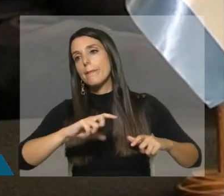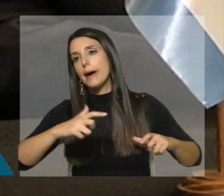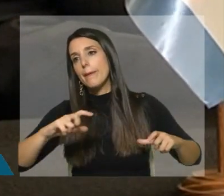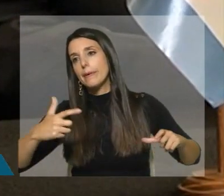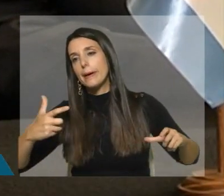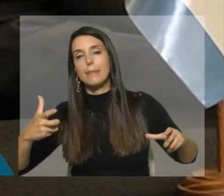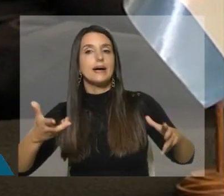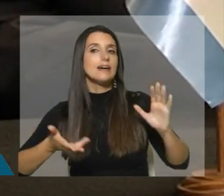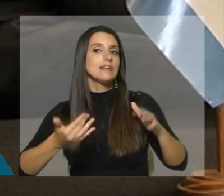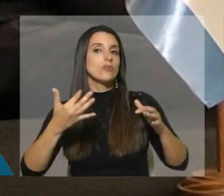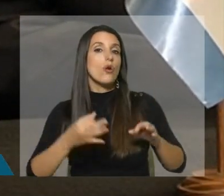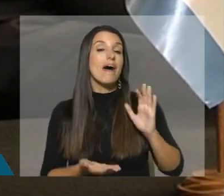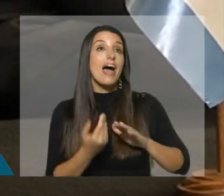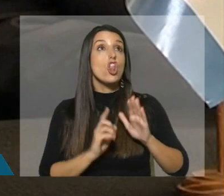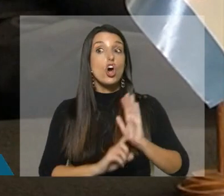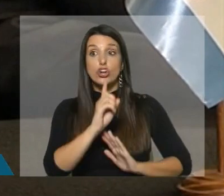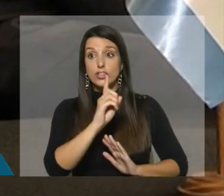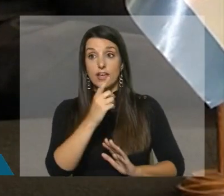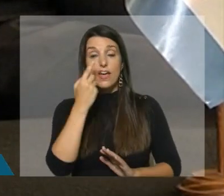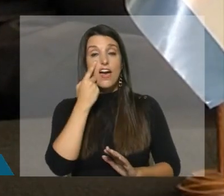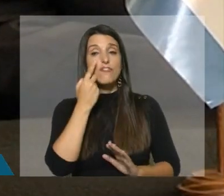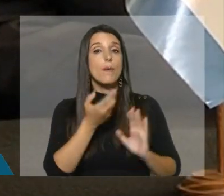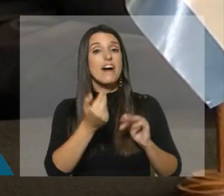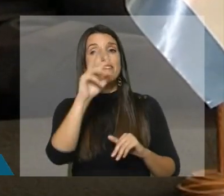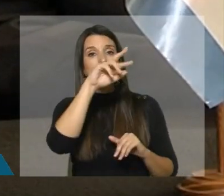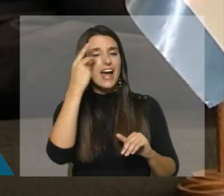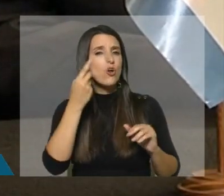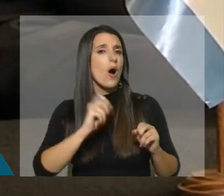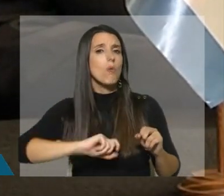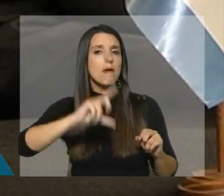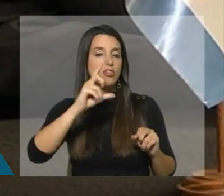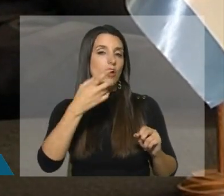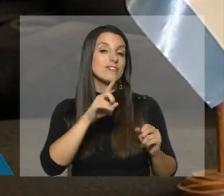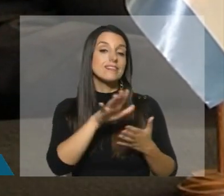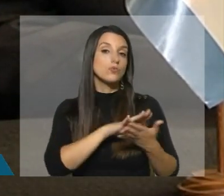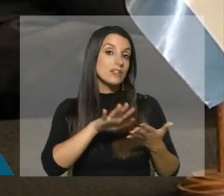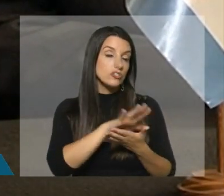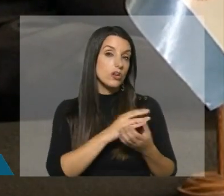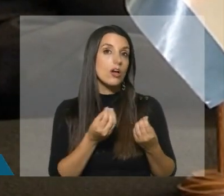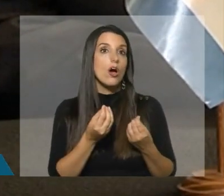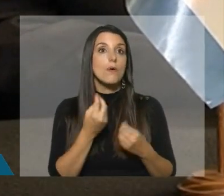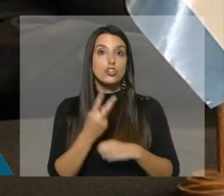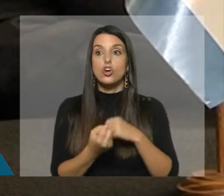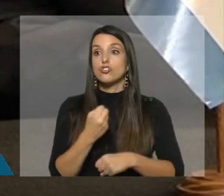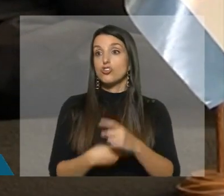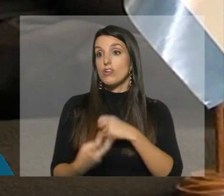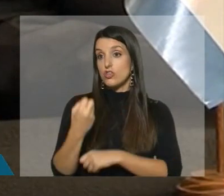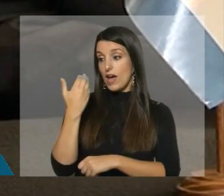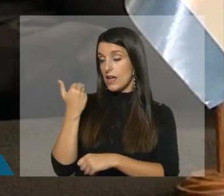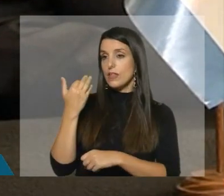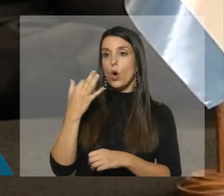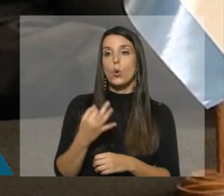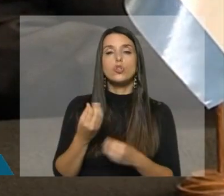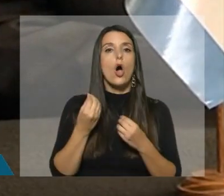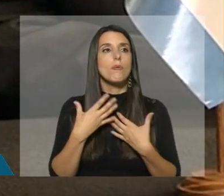descrito también en el hemisferio norte aumento de casos en verano. Entonces la situación de los 2 años anteriores, donde había tensión